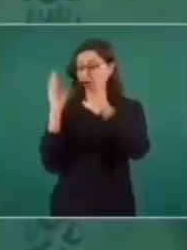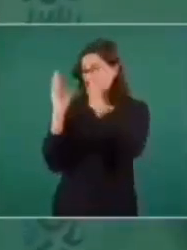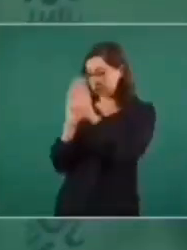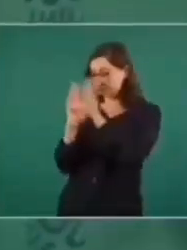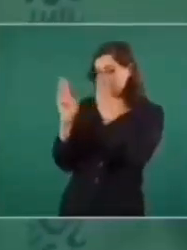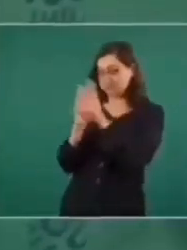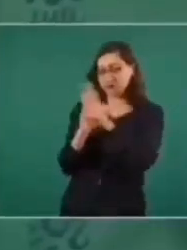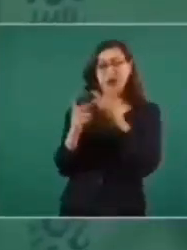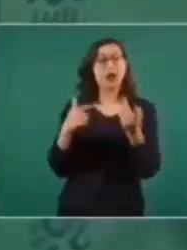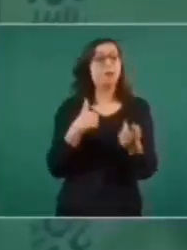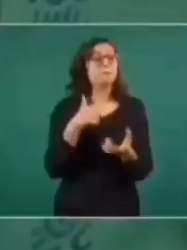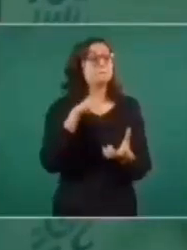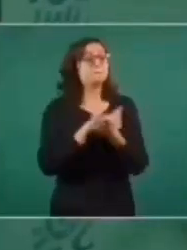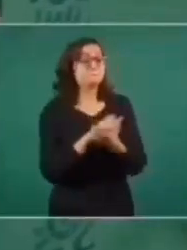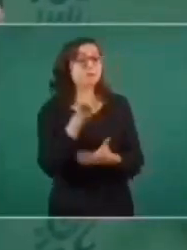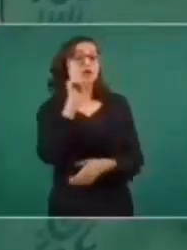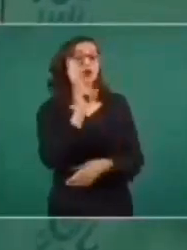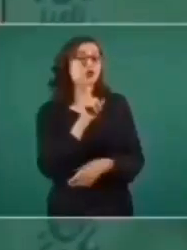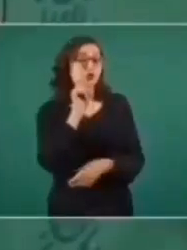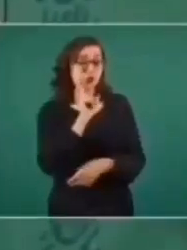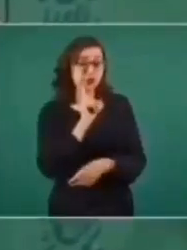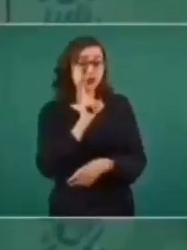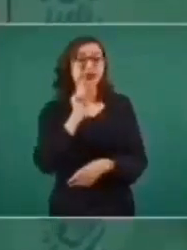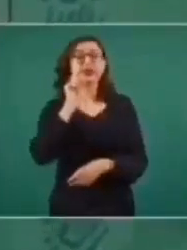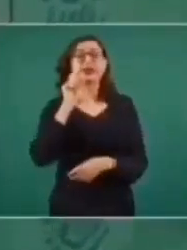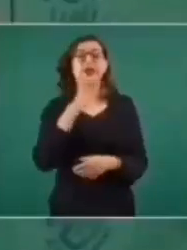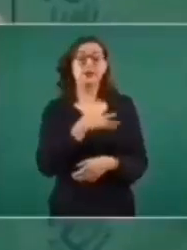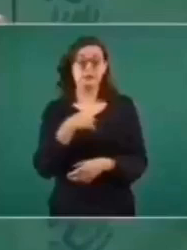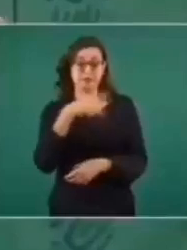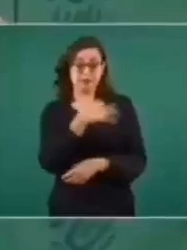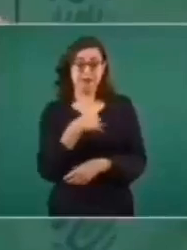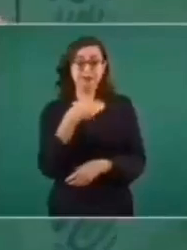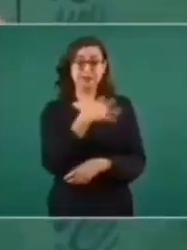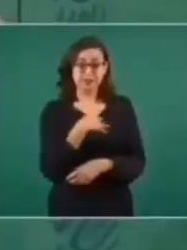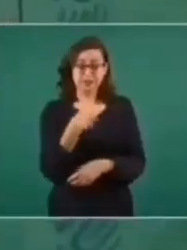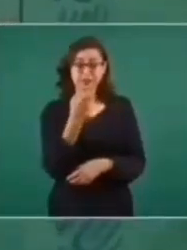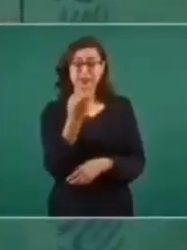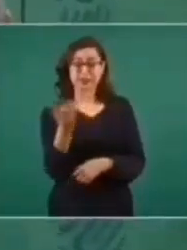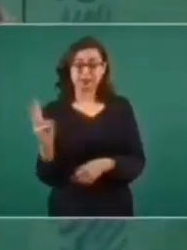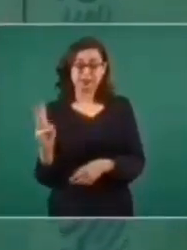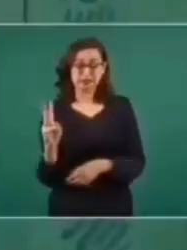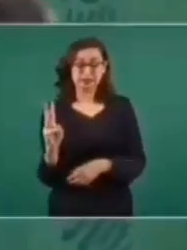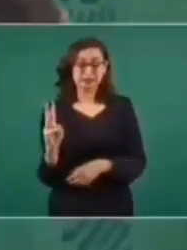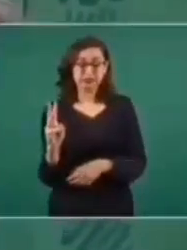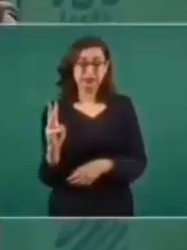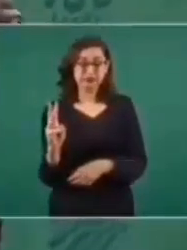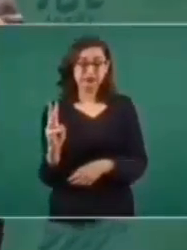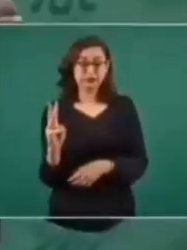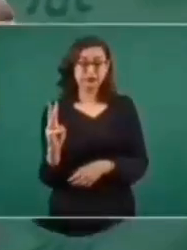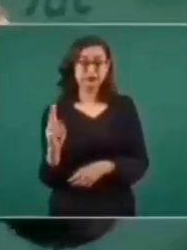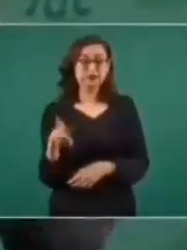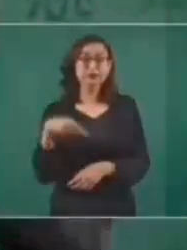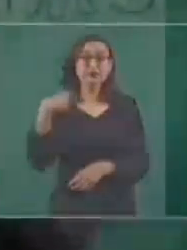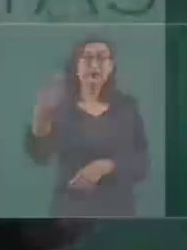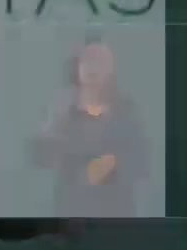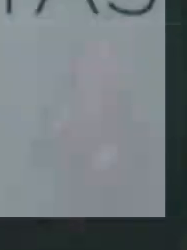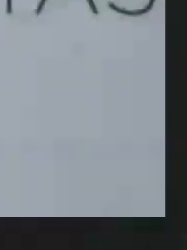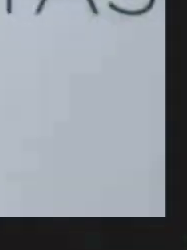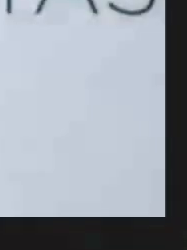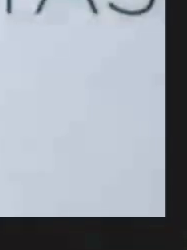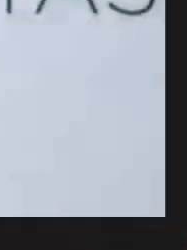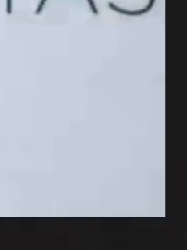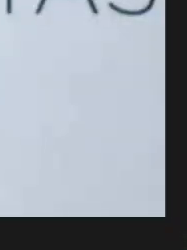también esperaban a mi esposa a mis hijos tan médico que me atiende